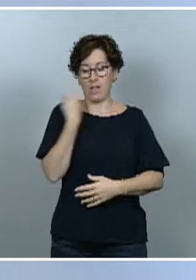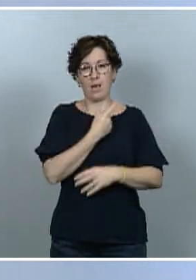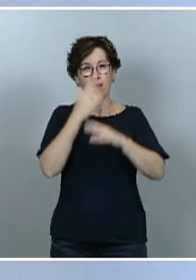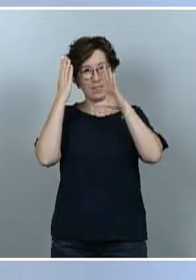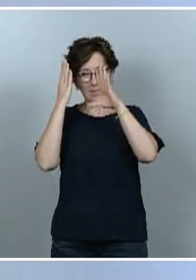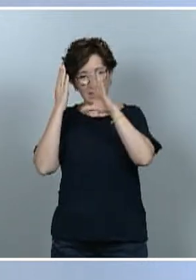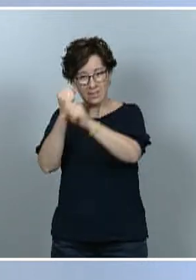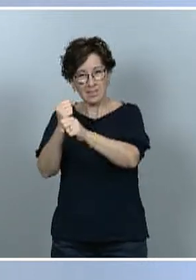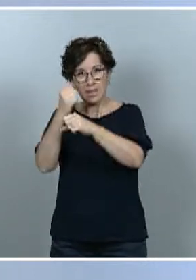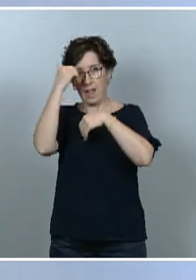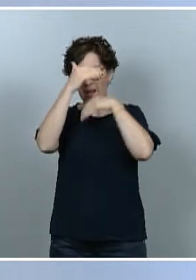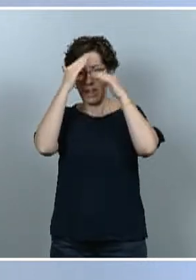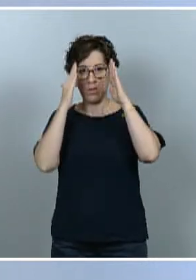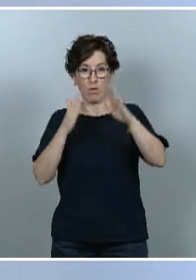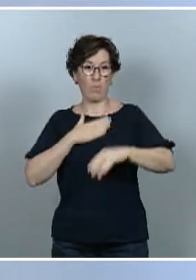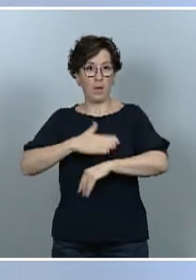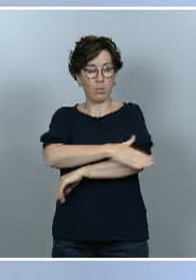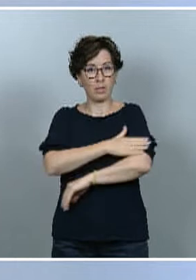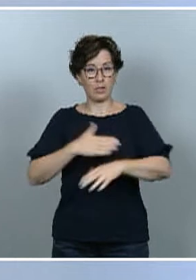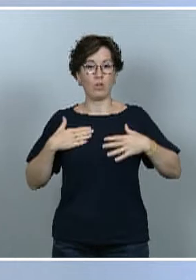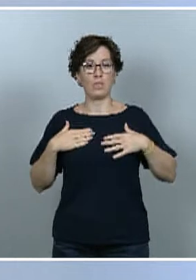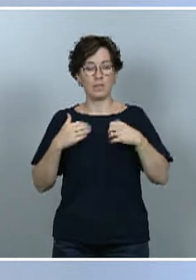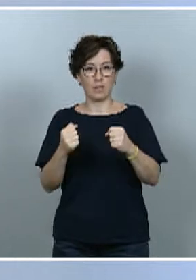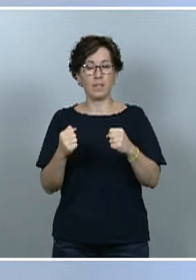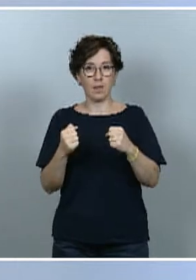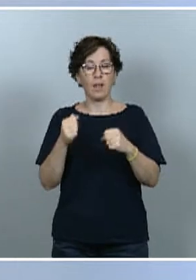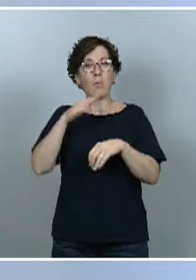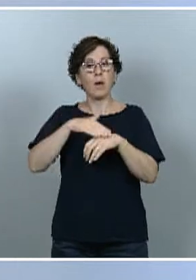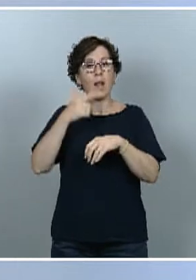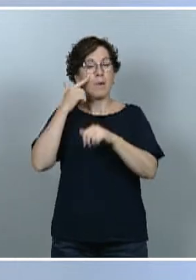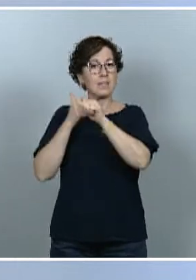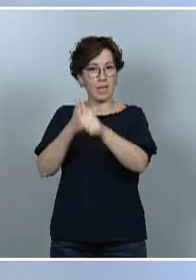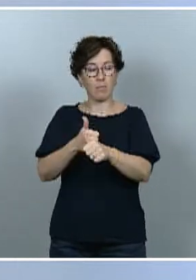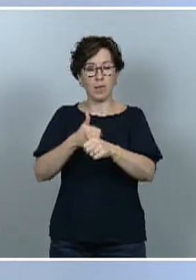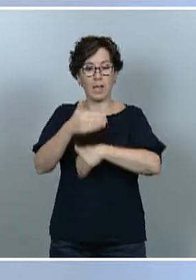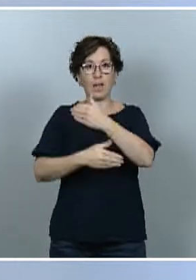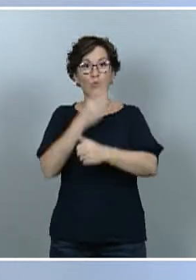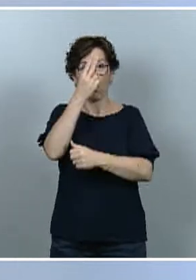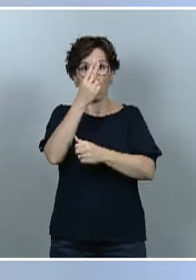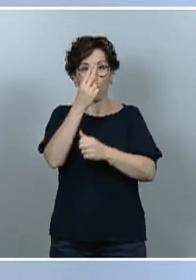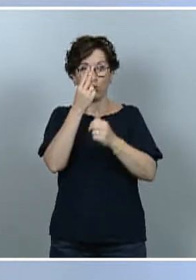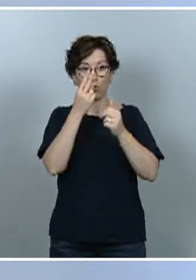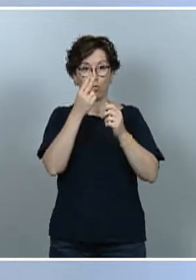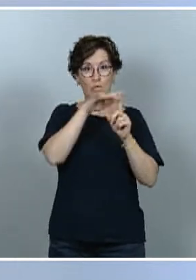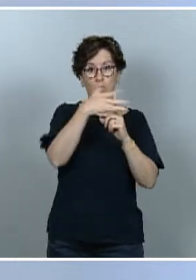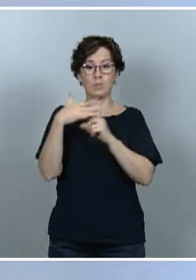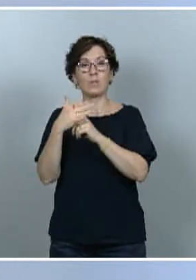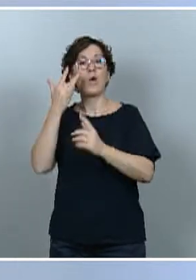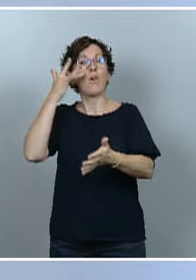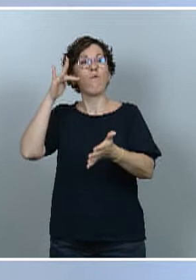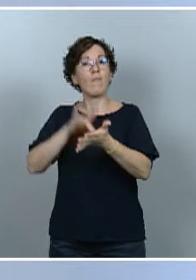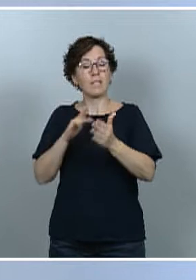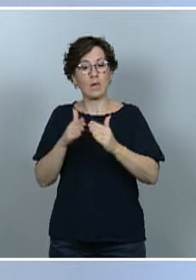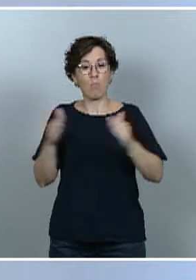desde el Ministerio de Sanidad para hacer un seguimiento de la evolución de la epidemia son los casos por fecha de inicio de síntomas de los últimos